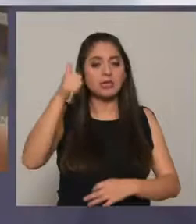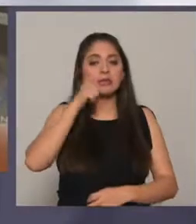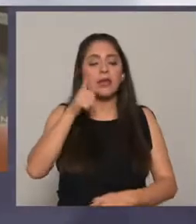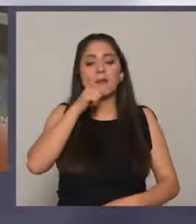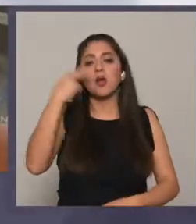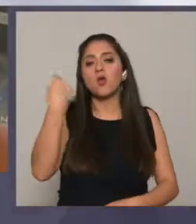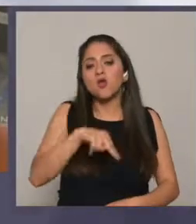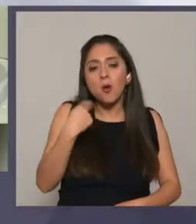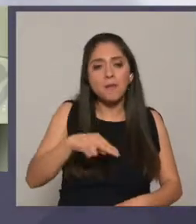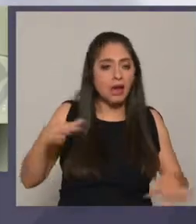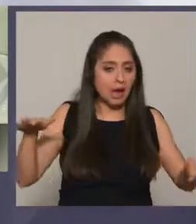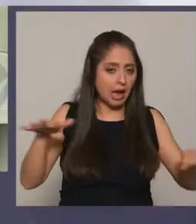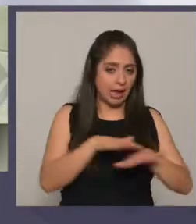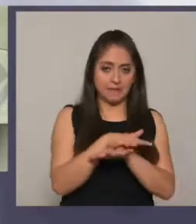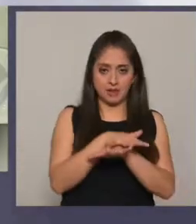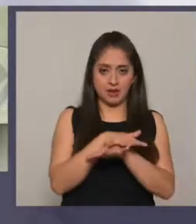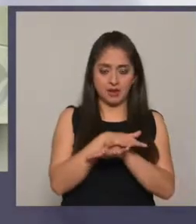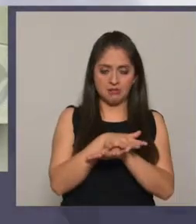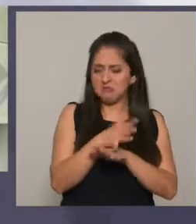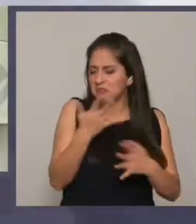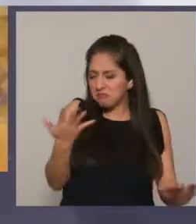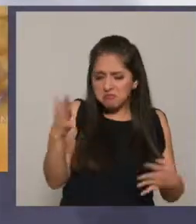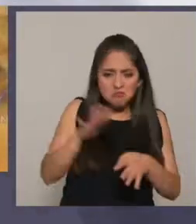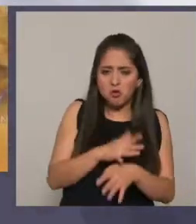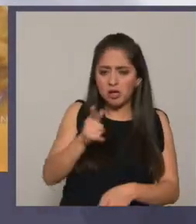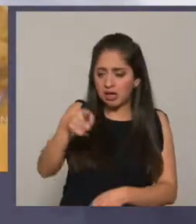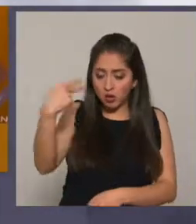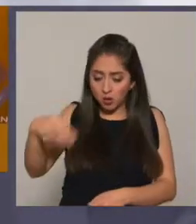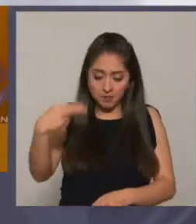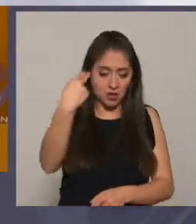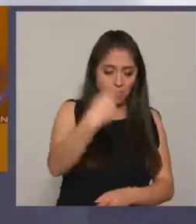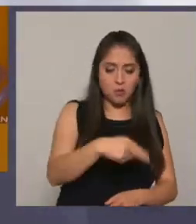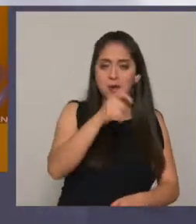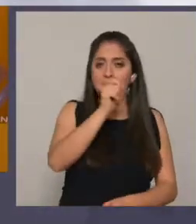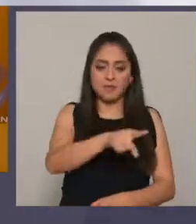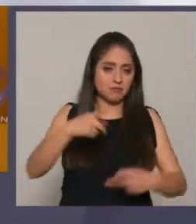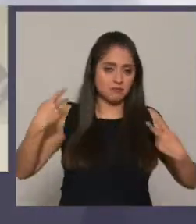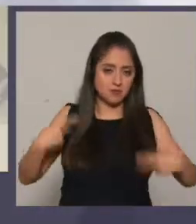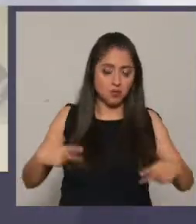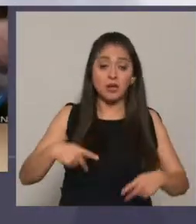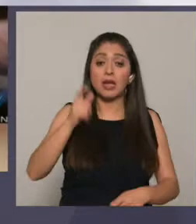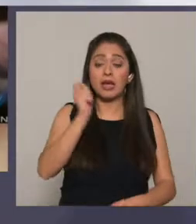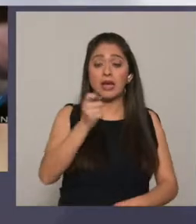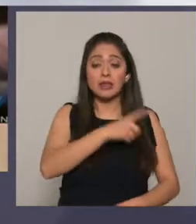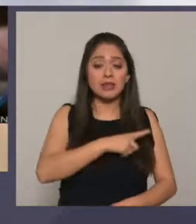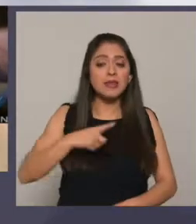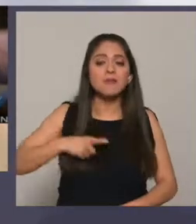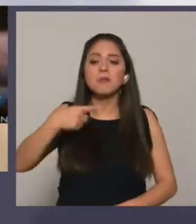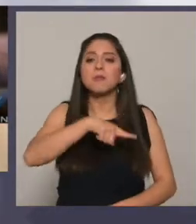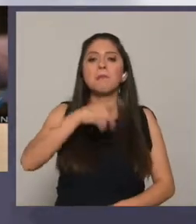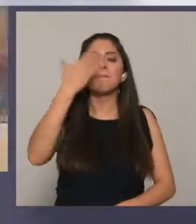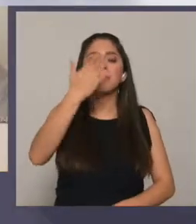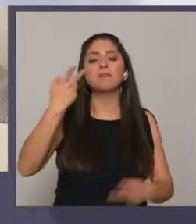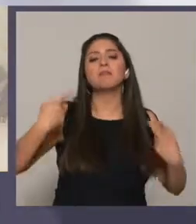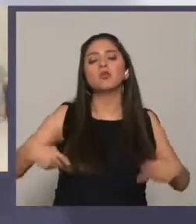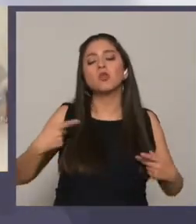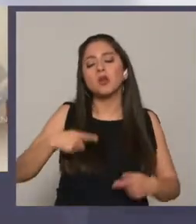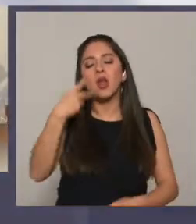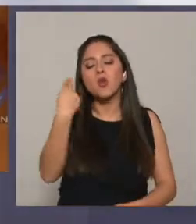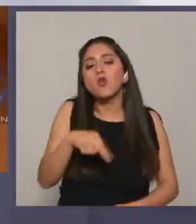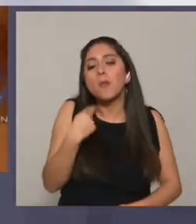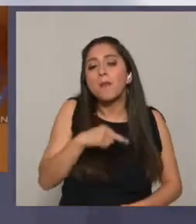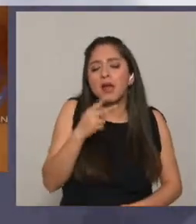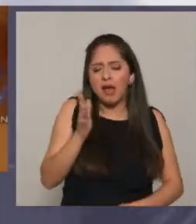nombre u otro, ¿no? Y entonces que se trata de la misma persona. Entonces ese también es muy socorrido por las personas cuando los nombres no